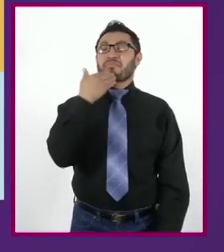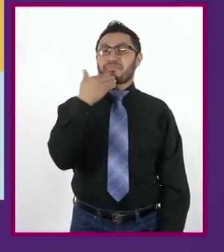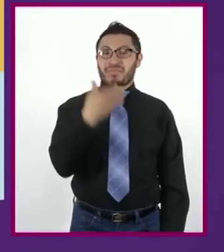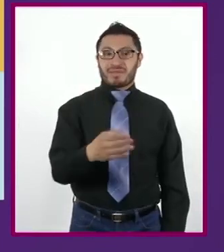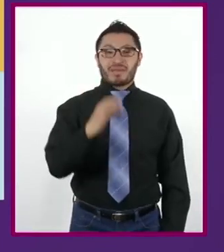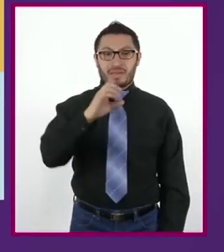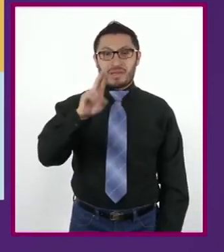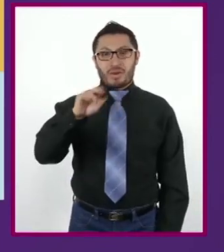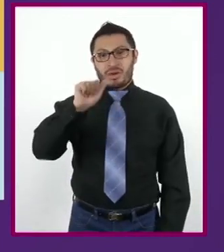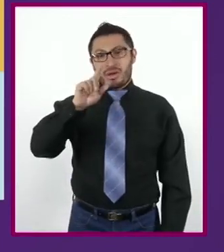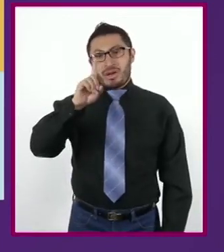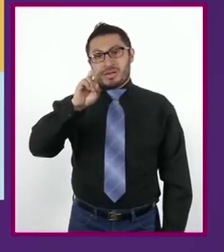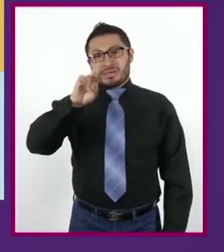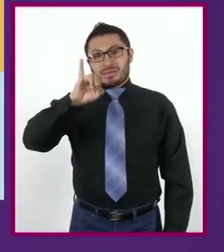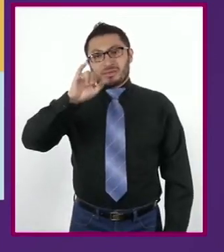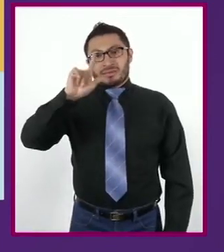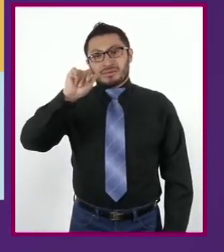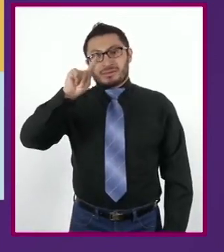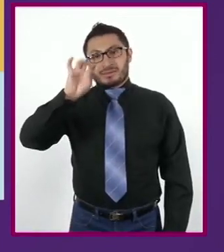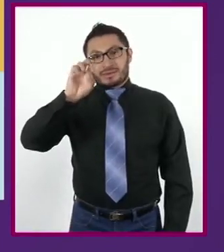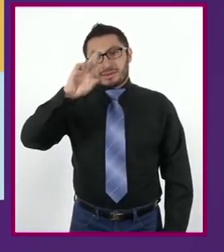¡Excelente! Cuadrilátero.